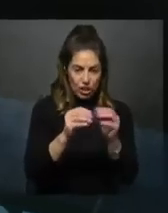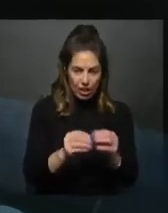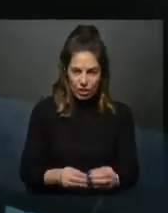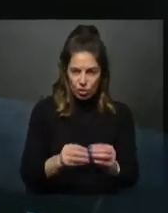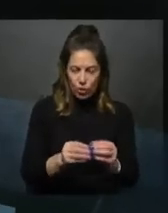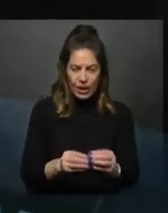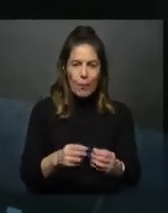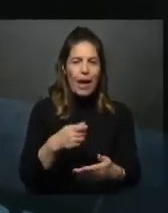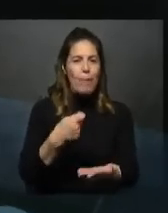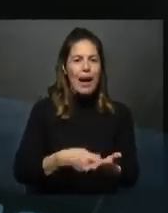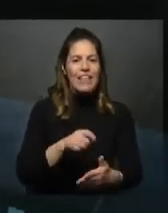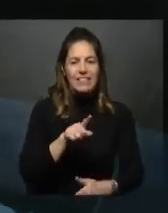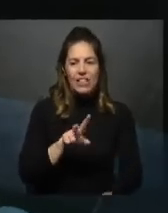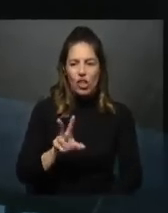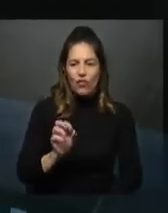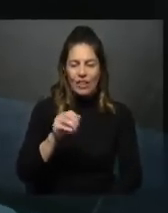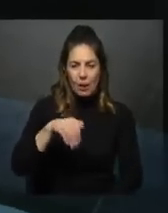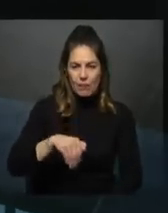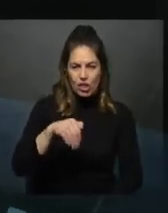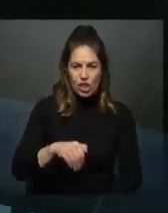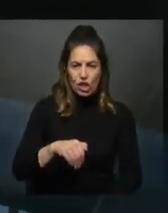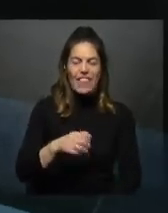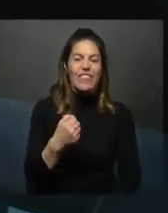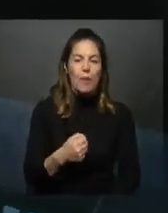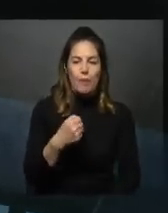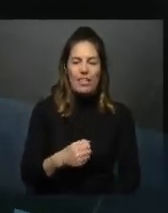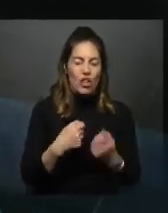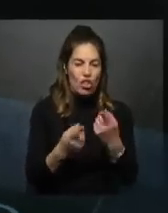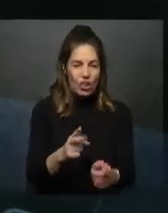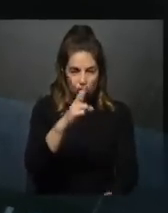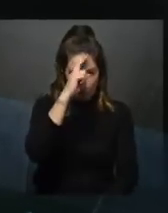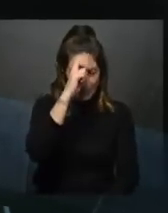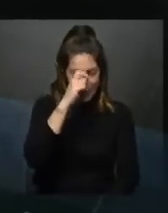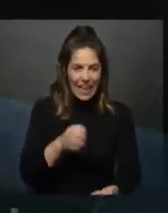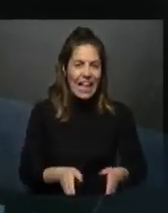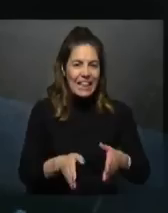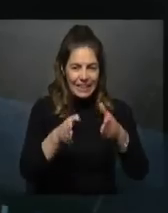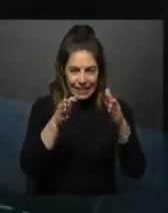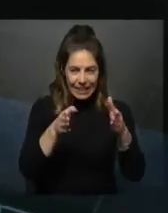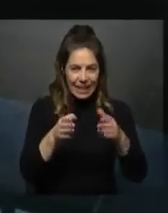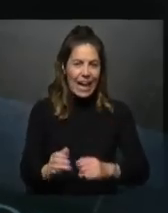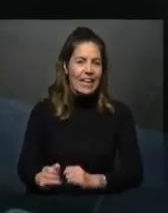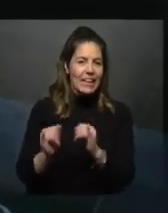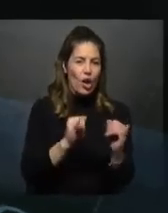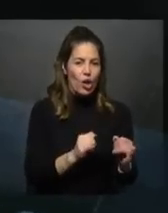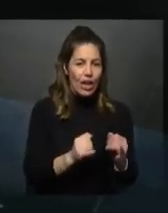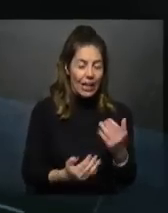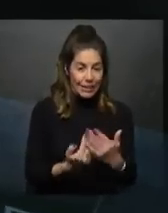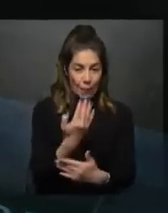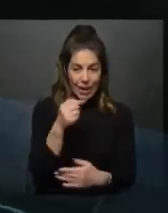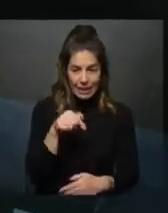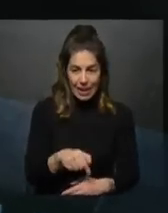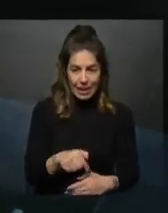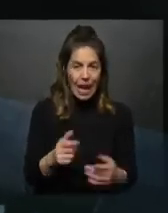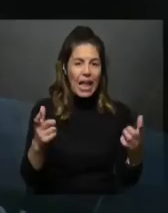cuentas para financiar los 120 millones de pesos otorgados al hospital de clínicas en esta jornada esta mañana más concretamente el plenario